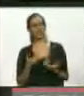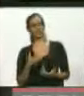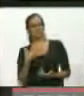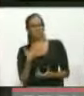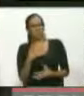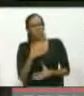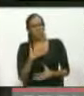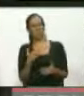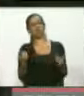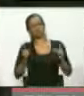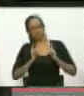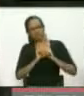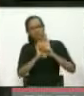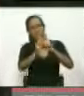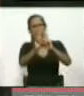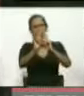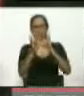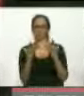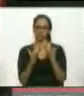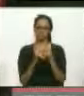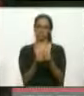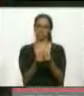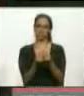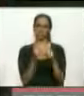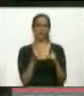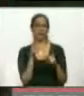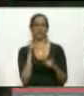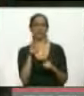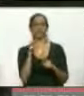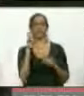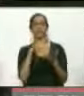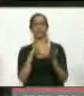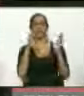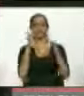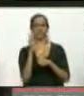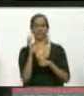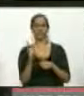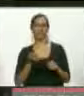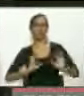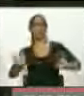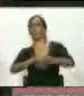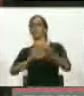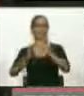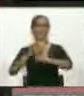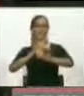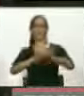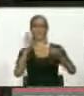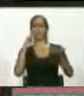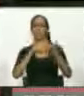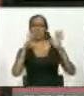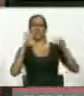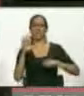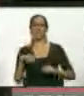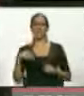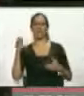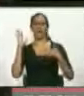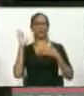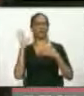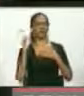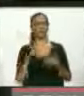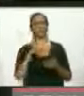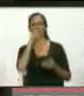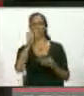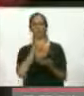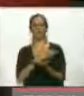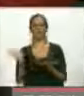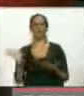accionar pero si usted es 2015 no ya bueno listo 2015 la primera promesa más maduro que afuera